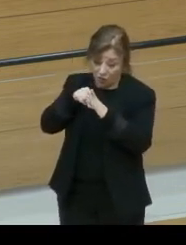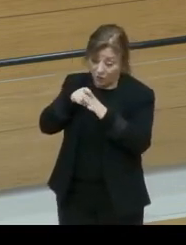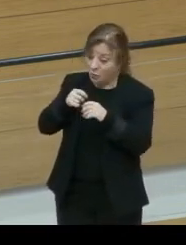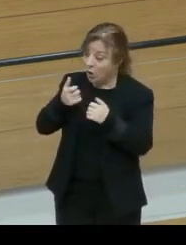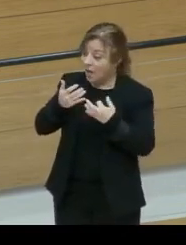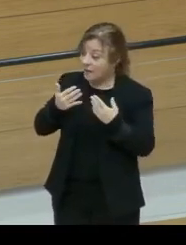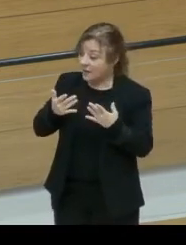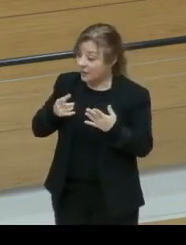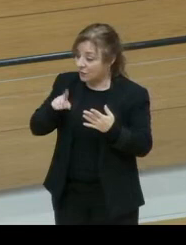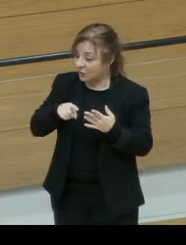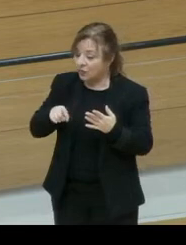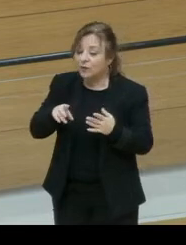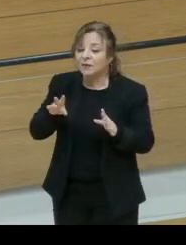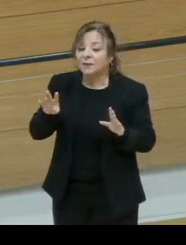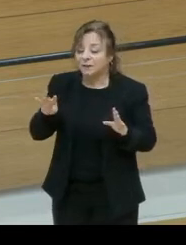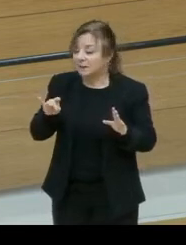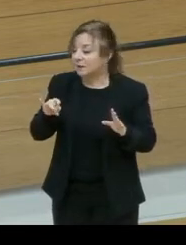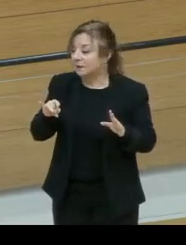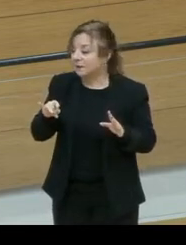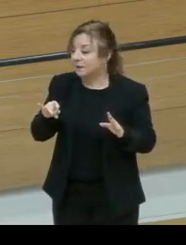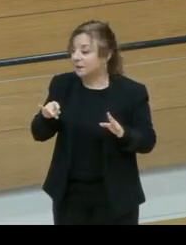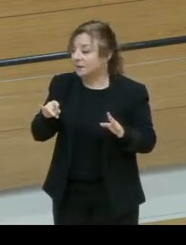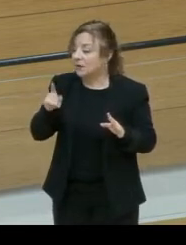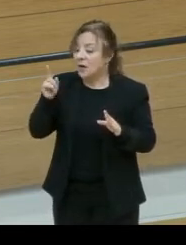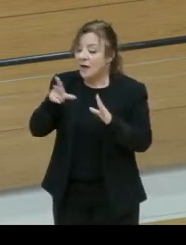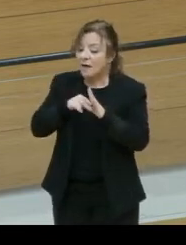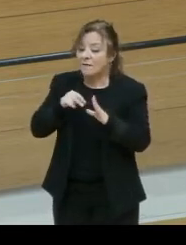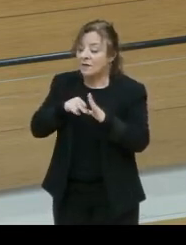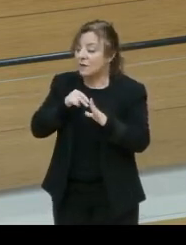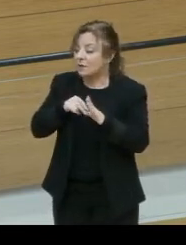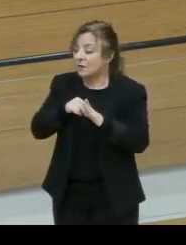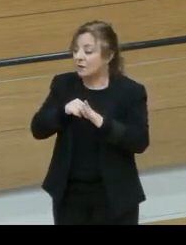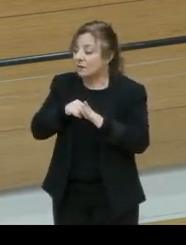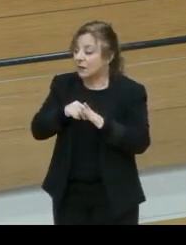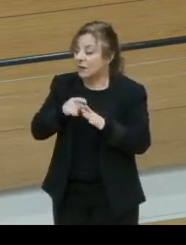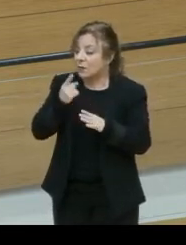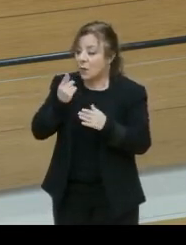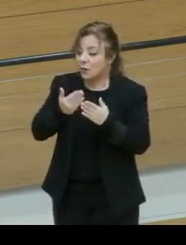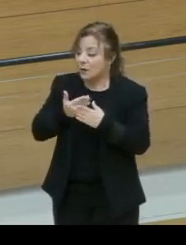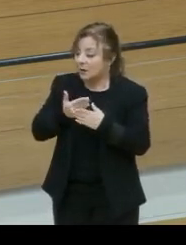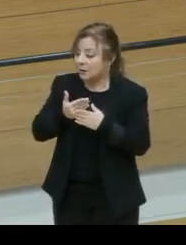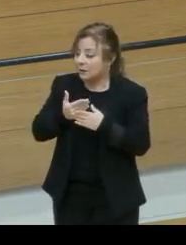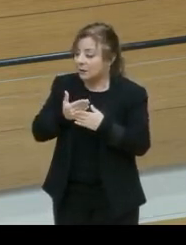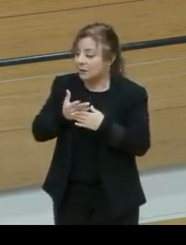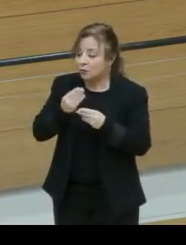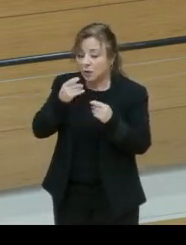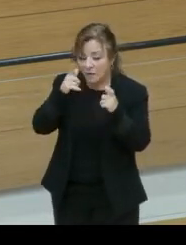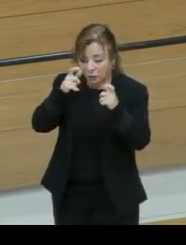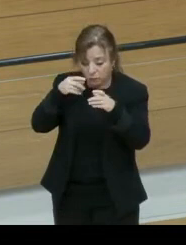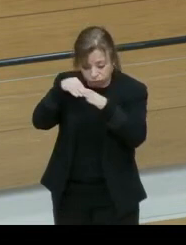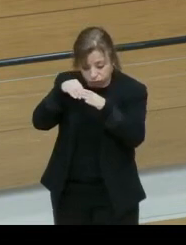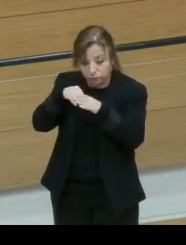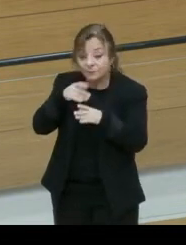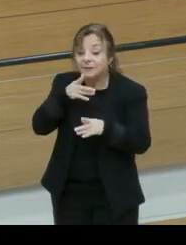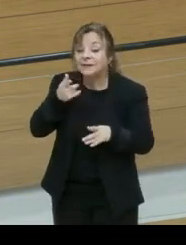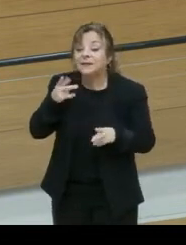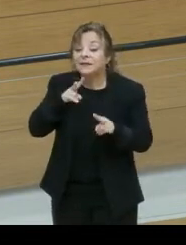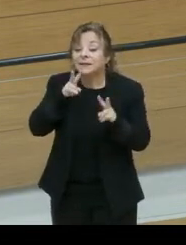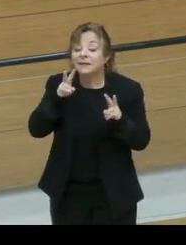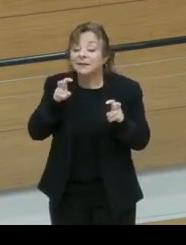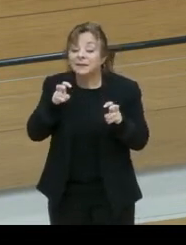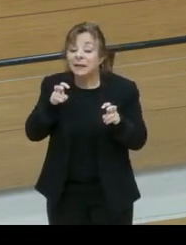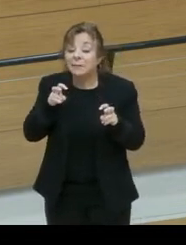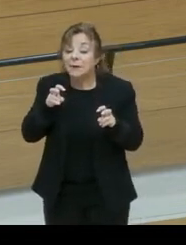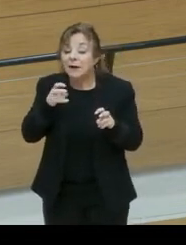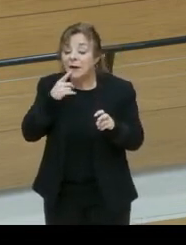¿no? Y... ese vídeo es de 2 días. Son Ajá. muchas fotos en el tiempo. Y en el caso de que